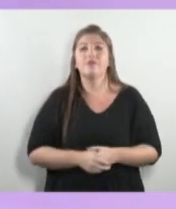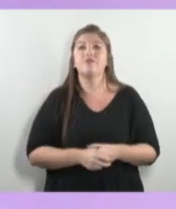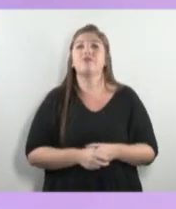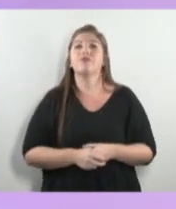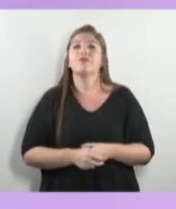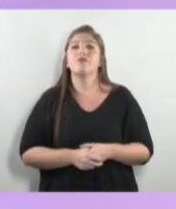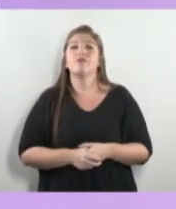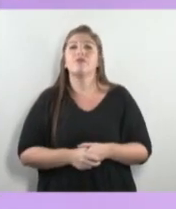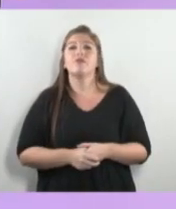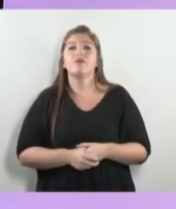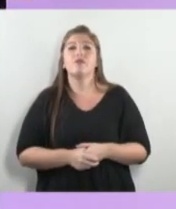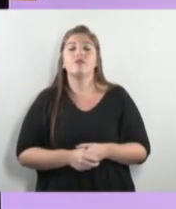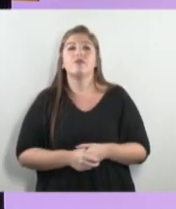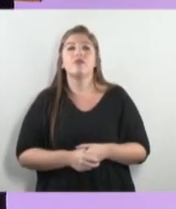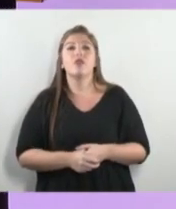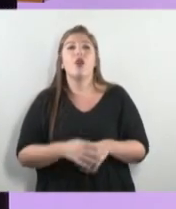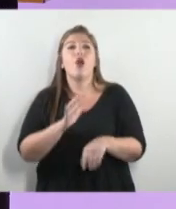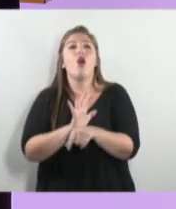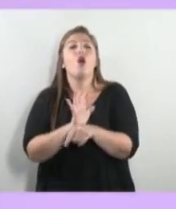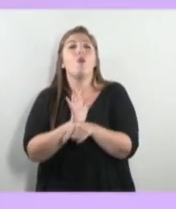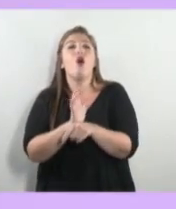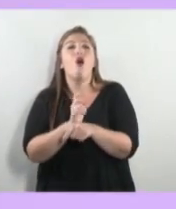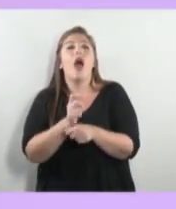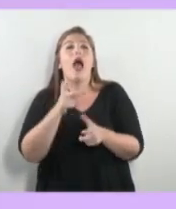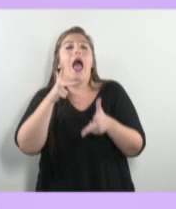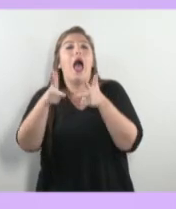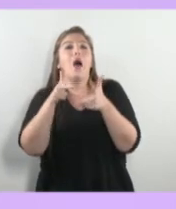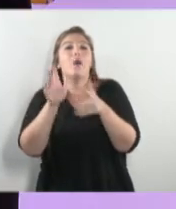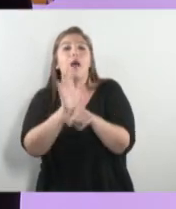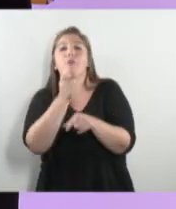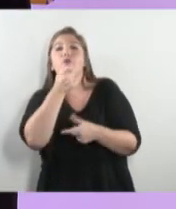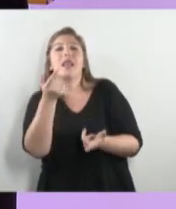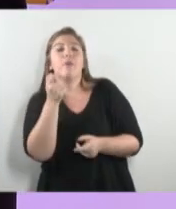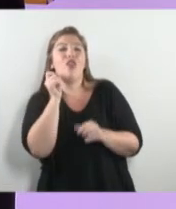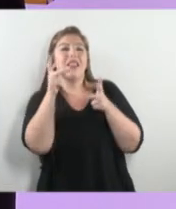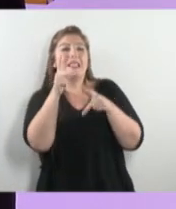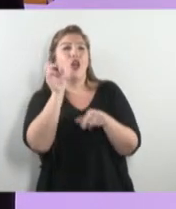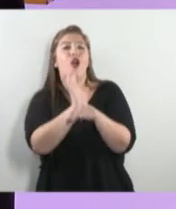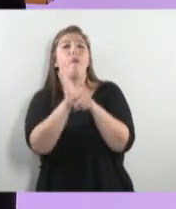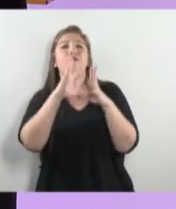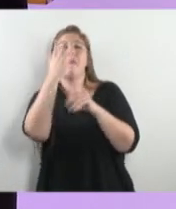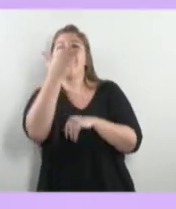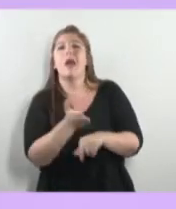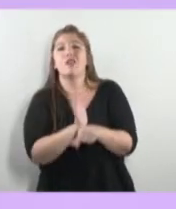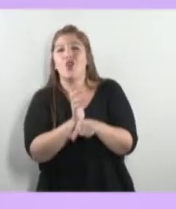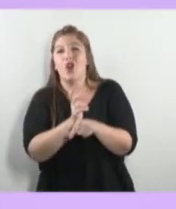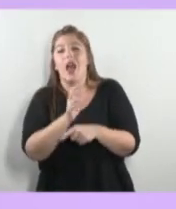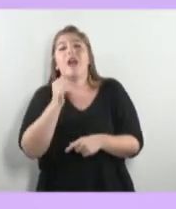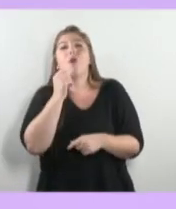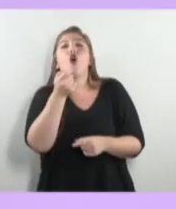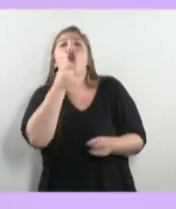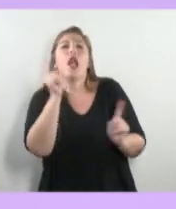la personificación... porque vos la usás mucho, ¿no? Sí, la uso no le gusta mucho el agua, por ejemplo, sí, cosas por decir. Ayuda mucho, ¿no? Ayuda